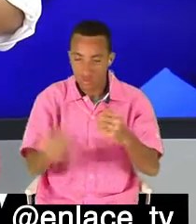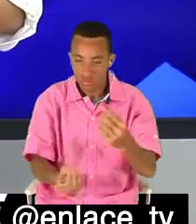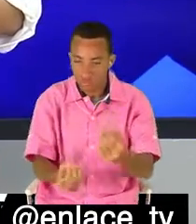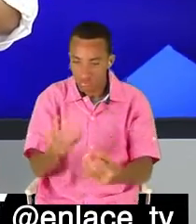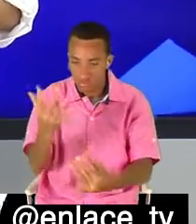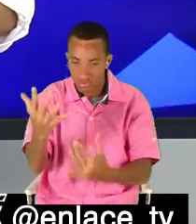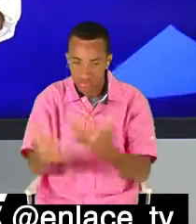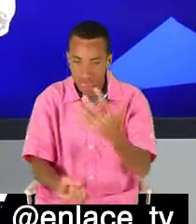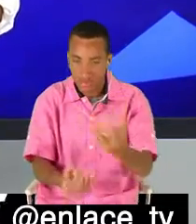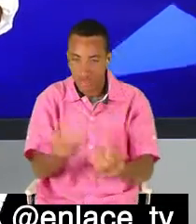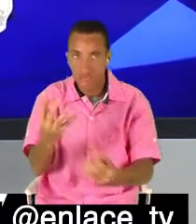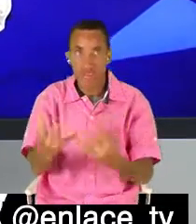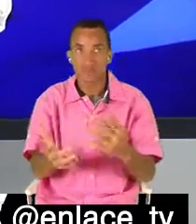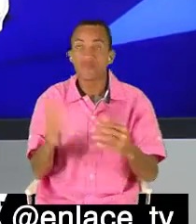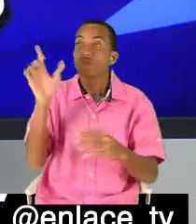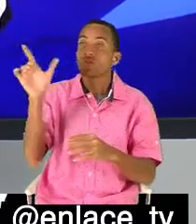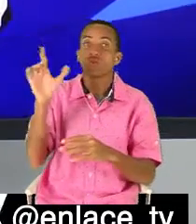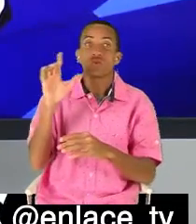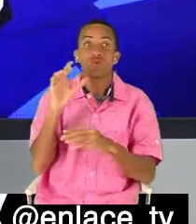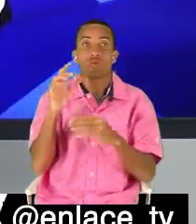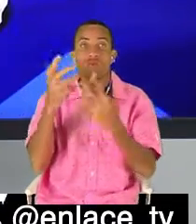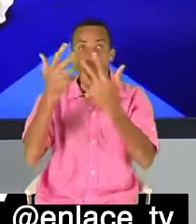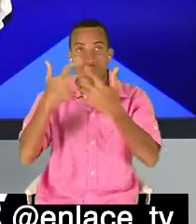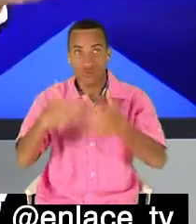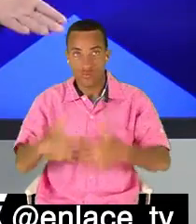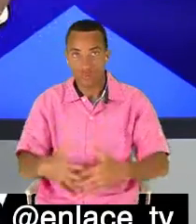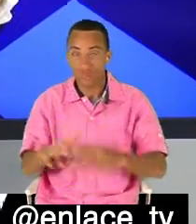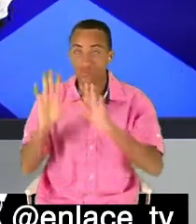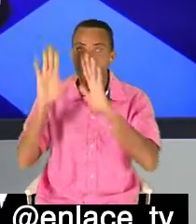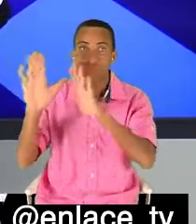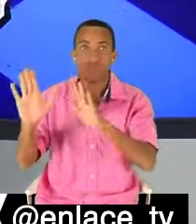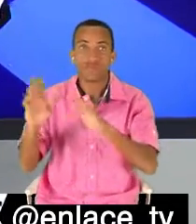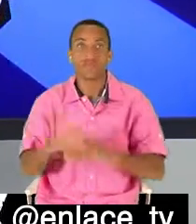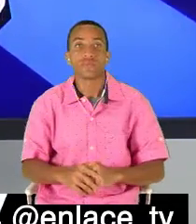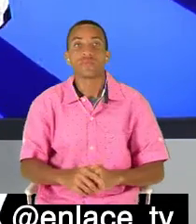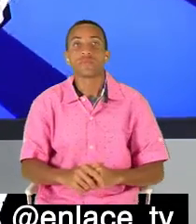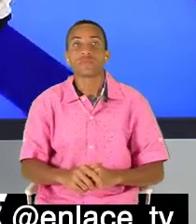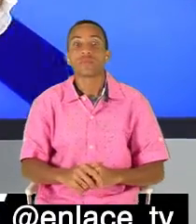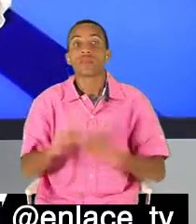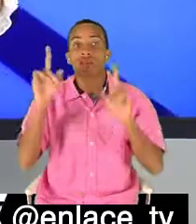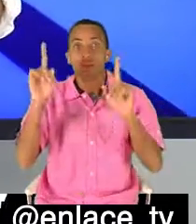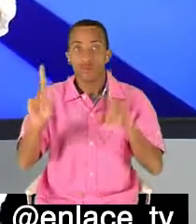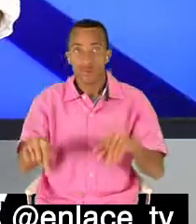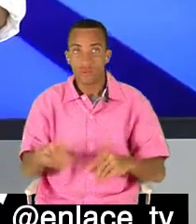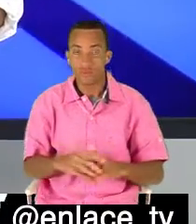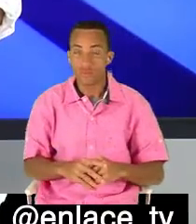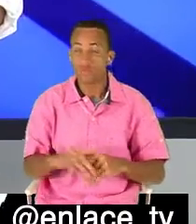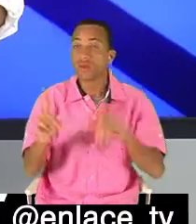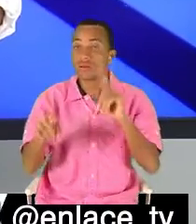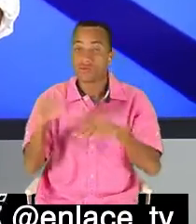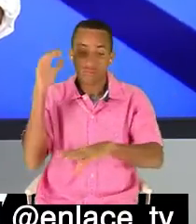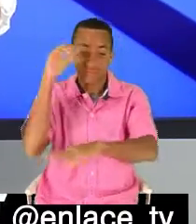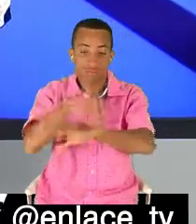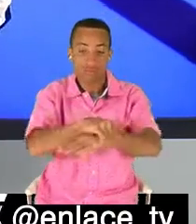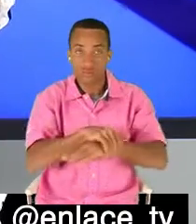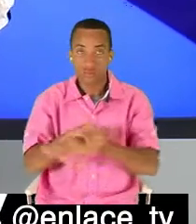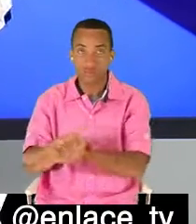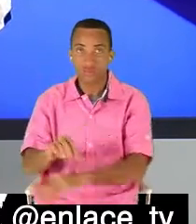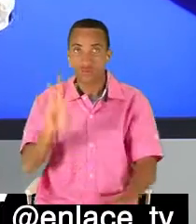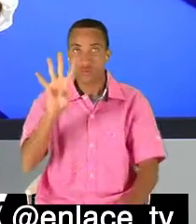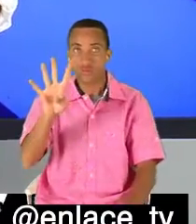en este barrio. Esta noticia será ampliada a continuación, como también la captura de 4 personas por parte de la policía, entre ellos